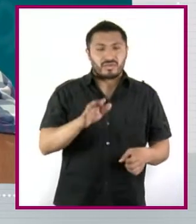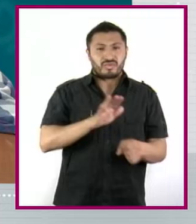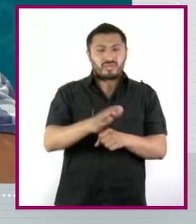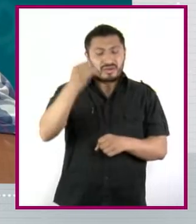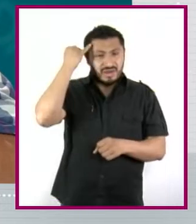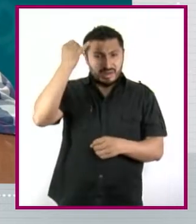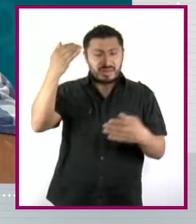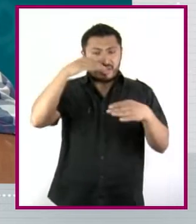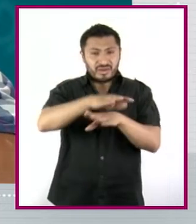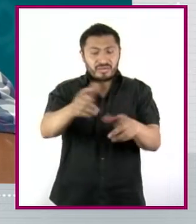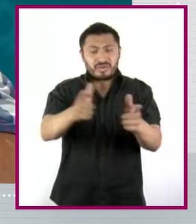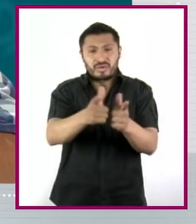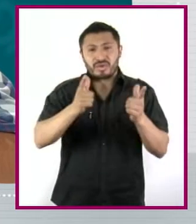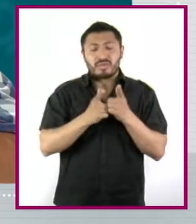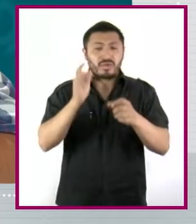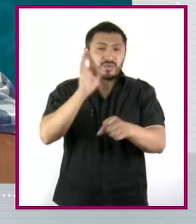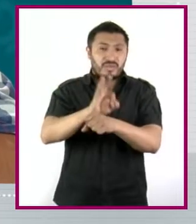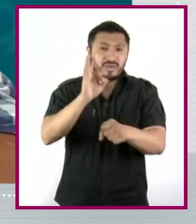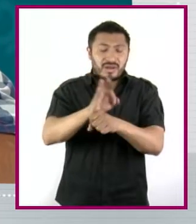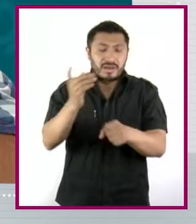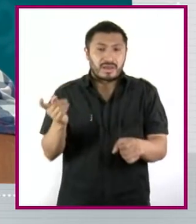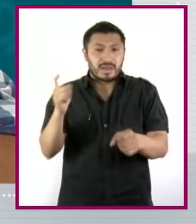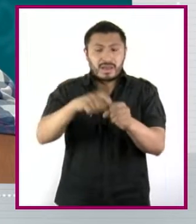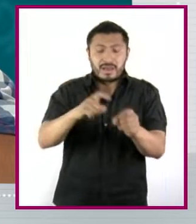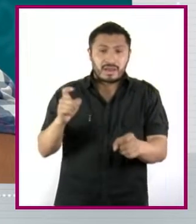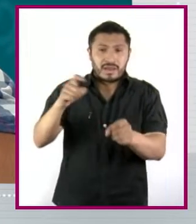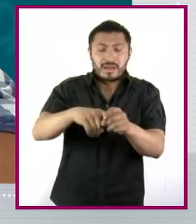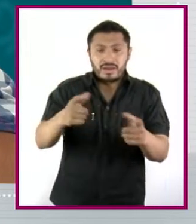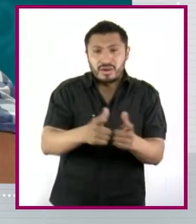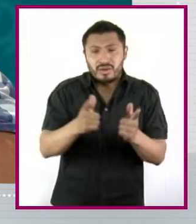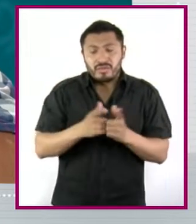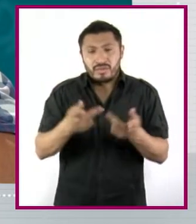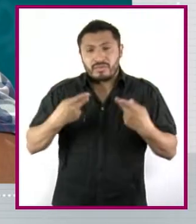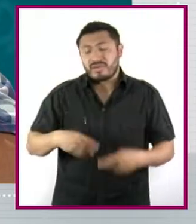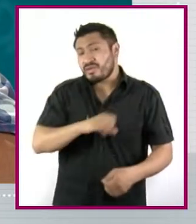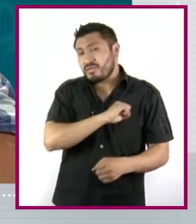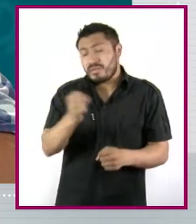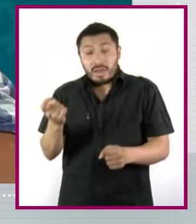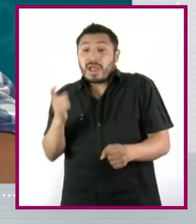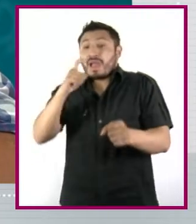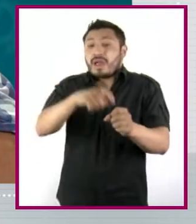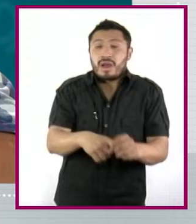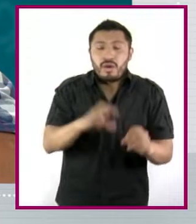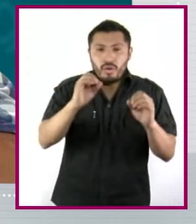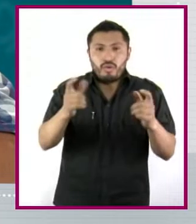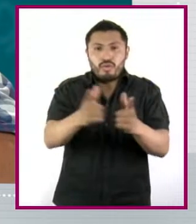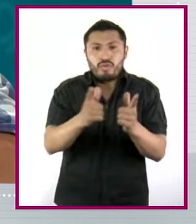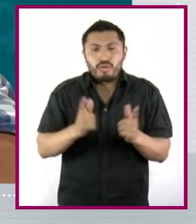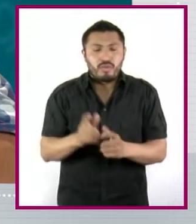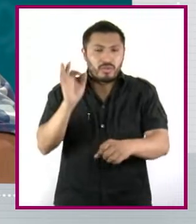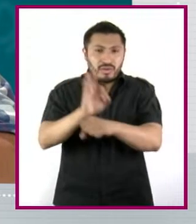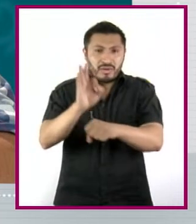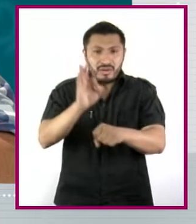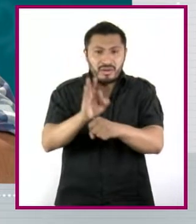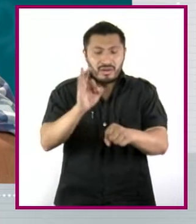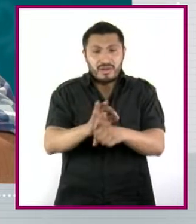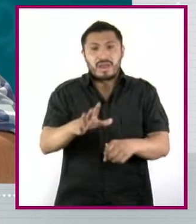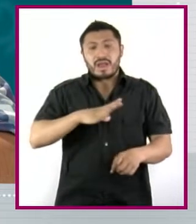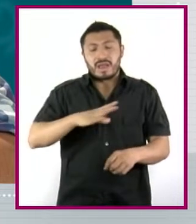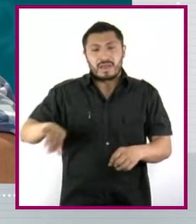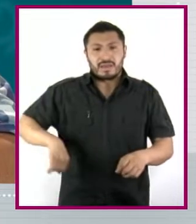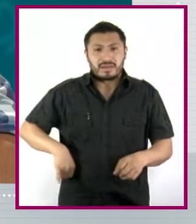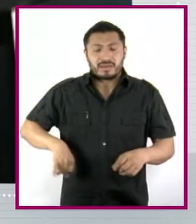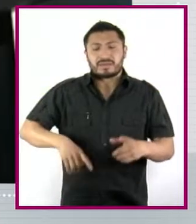o algunos de sus integrantes se han sumado a grupos criminales, o que algunos grupos de autodefensas en realidad responden a intereses de